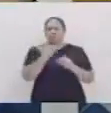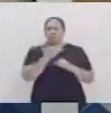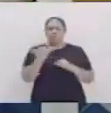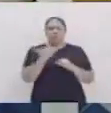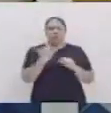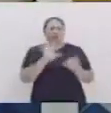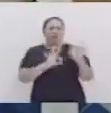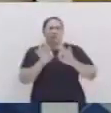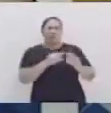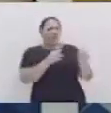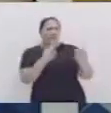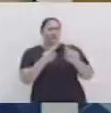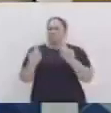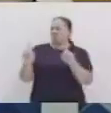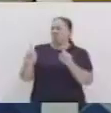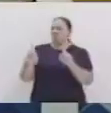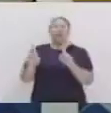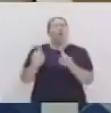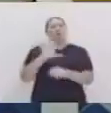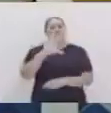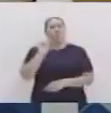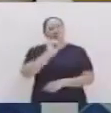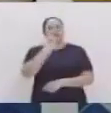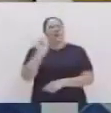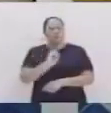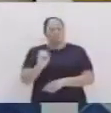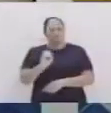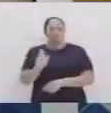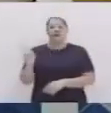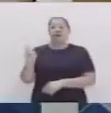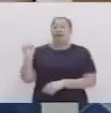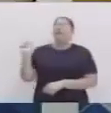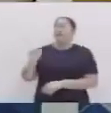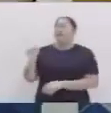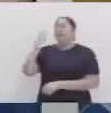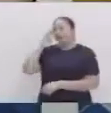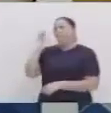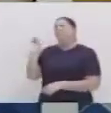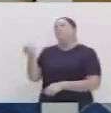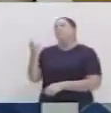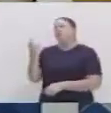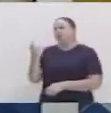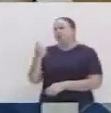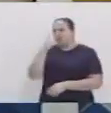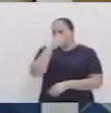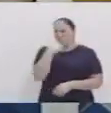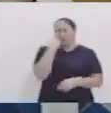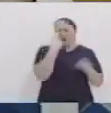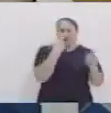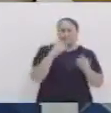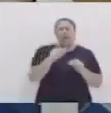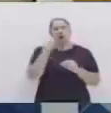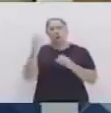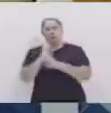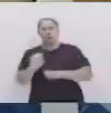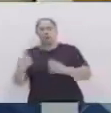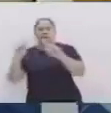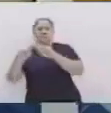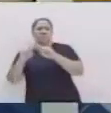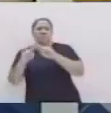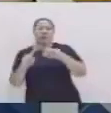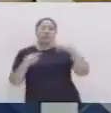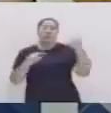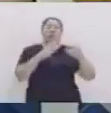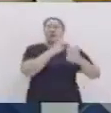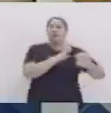el 50% de probabilidad. Muy bien. Entonces, ¿por qué? Porque aquí es la primera cara y la segunda escudo, y como ya decía ella también, tenemos la